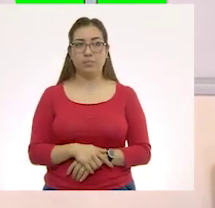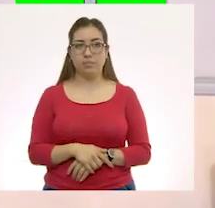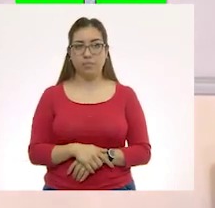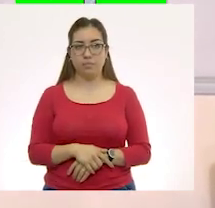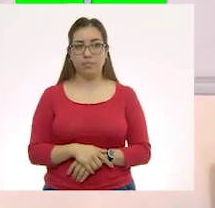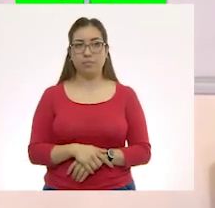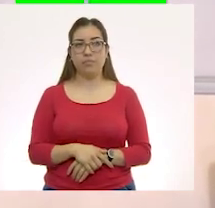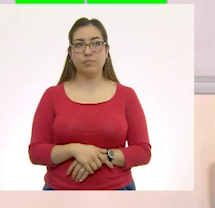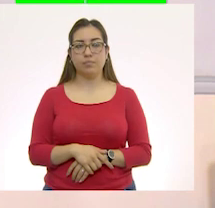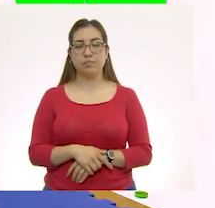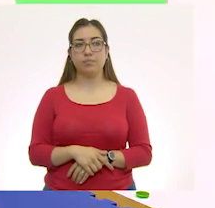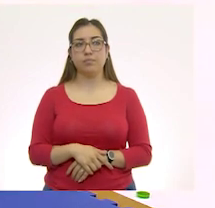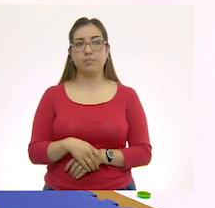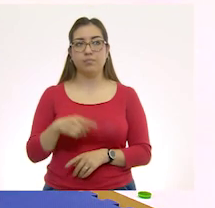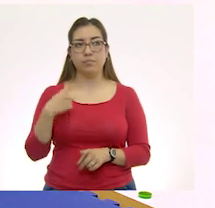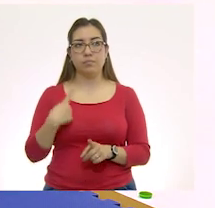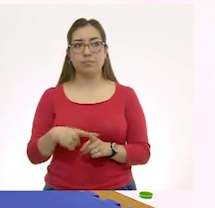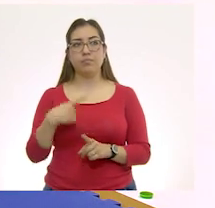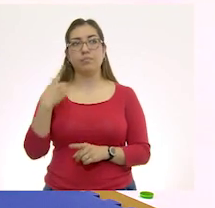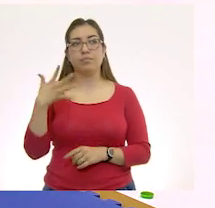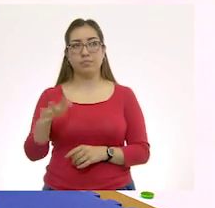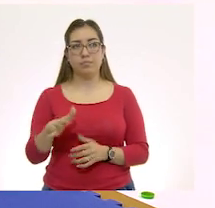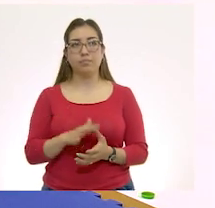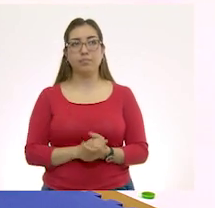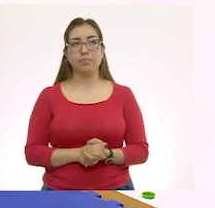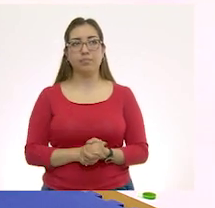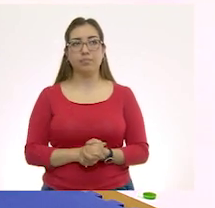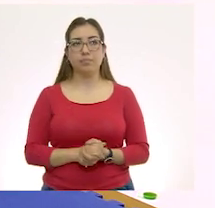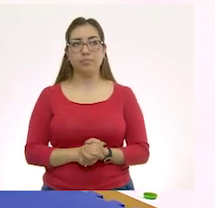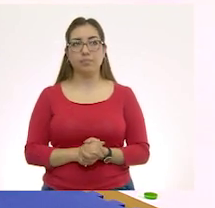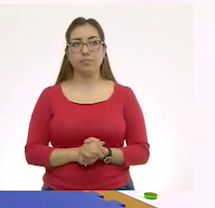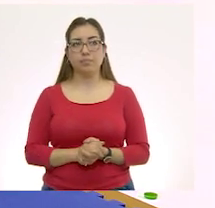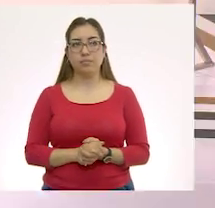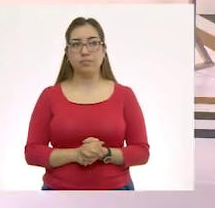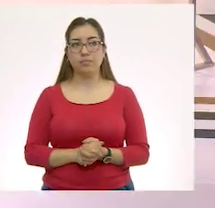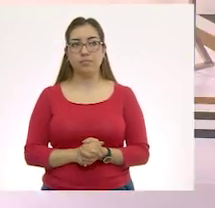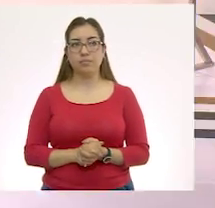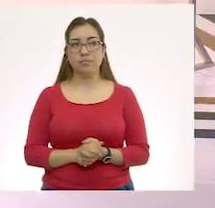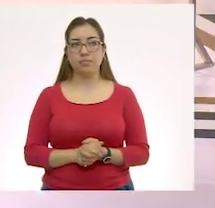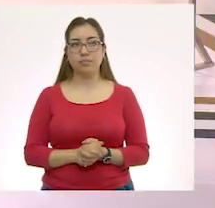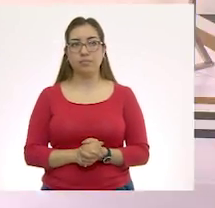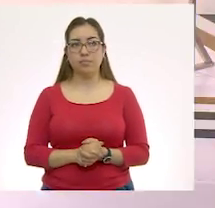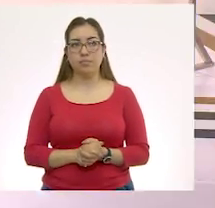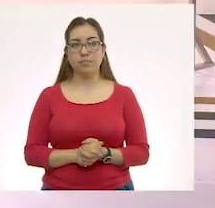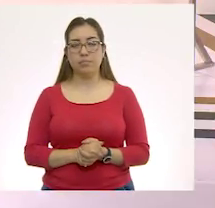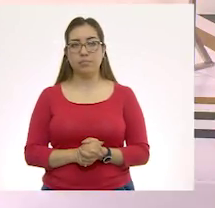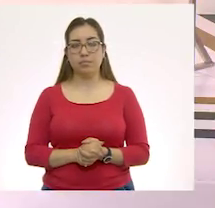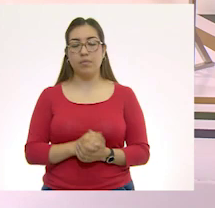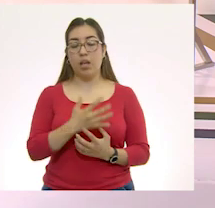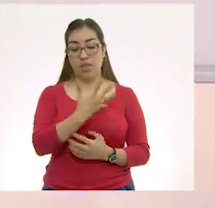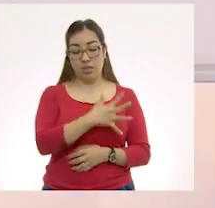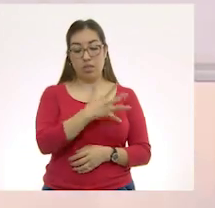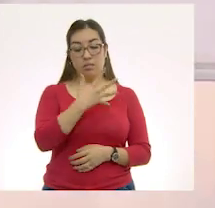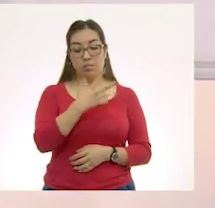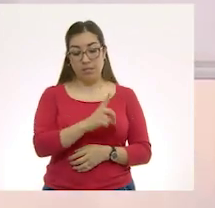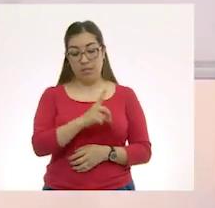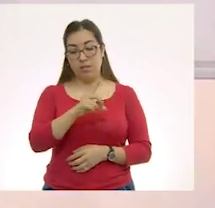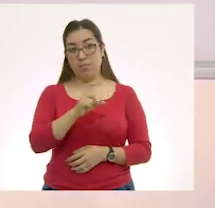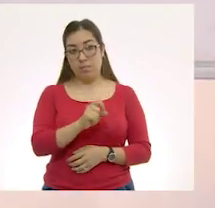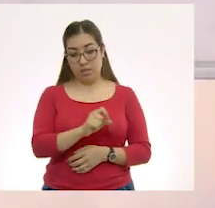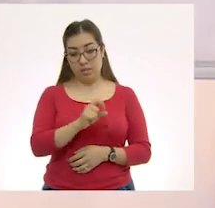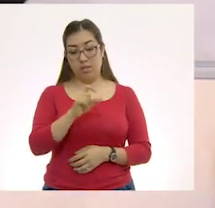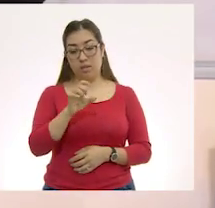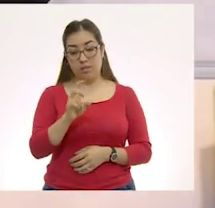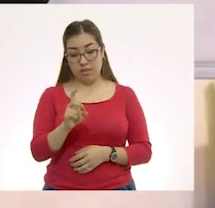días 10 llevamos 10 20 30 40